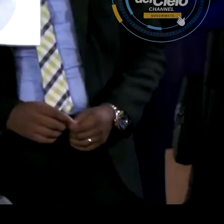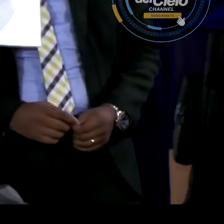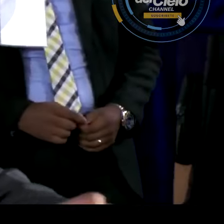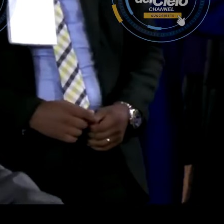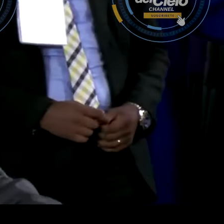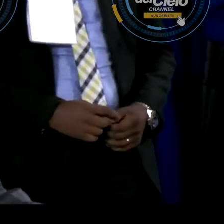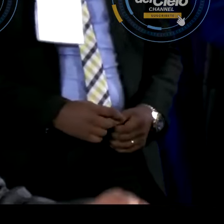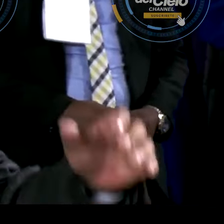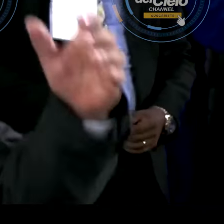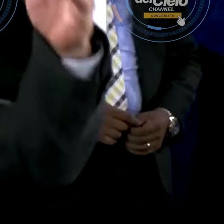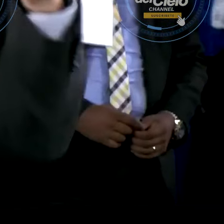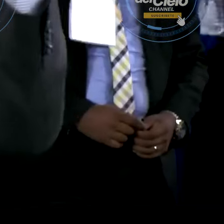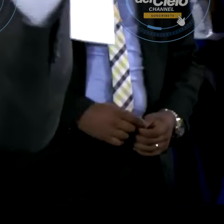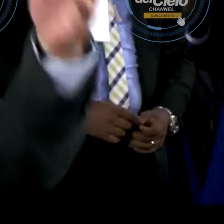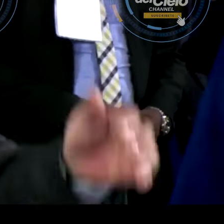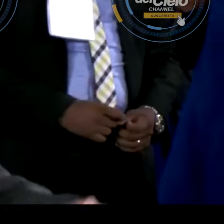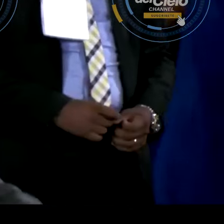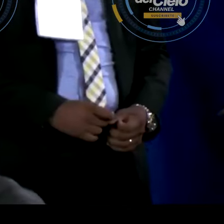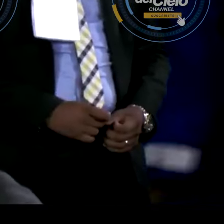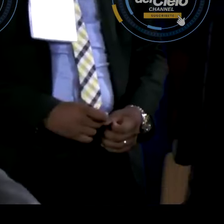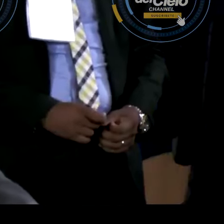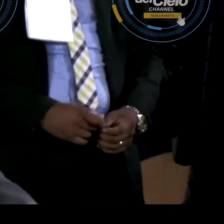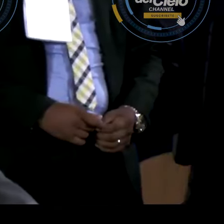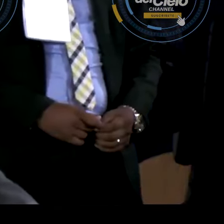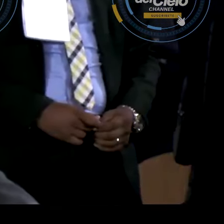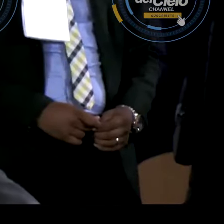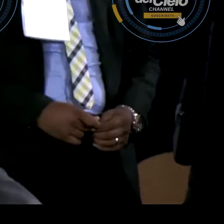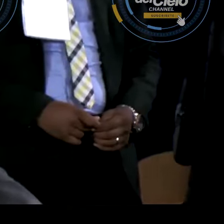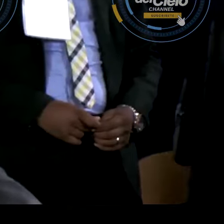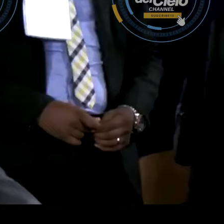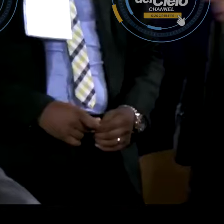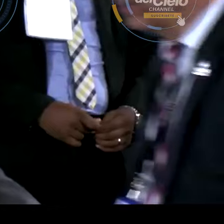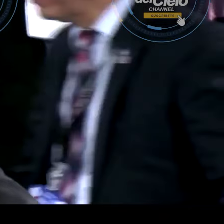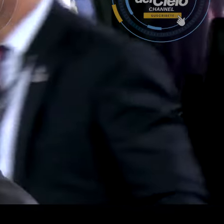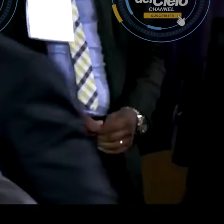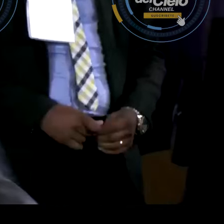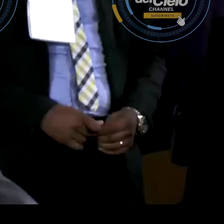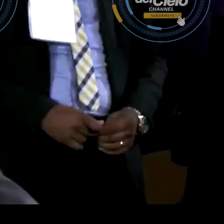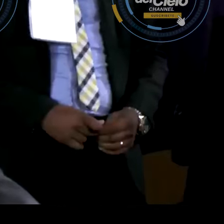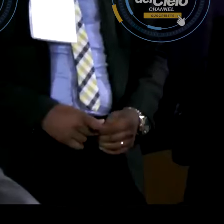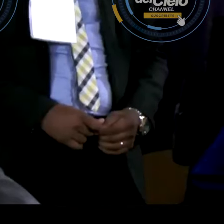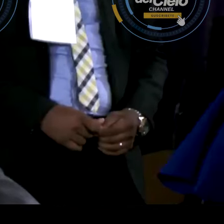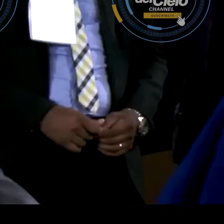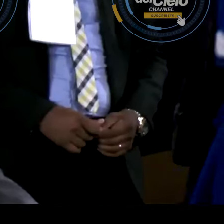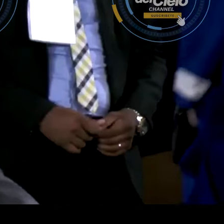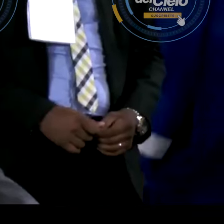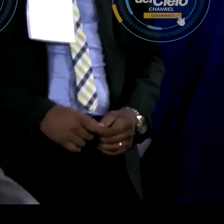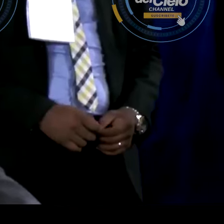Oh, yo te presento a los amigos que esta noche están allí.